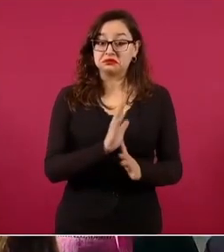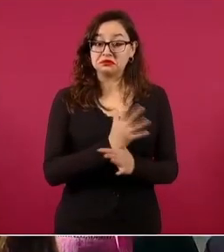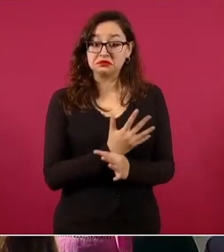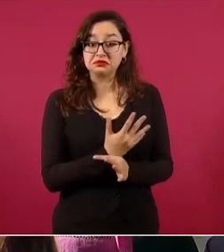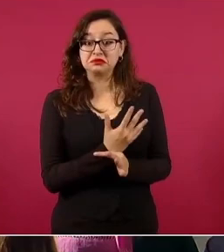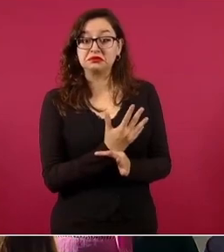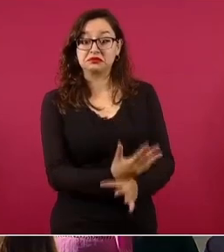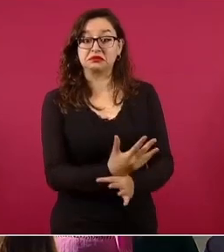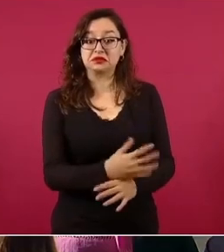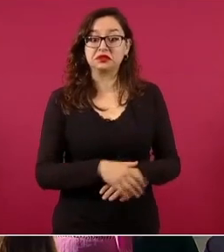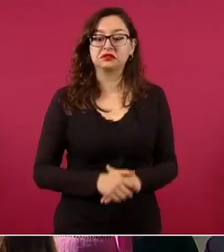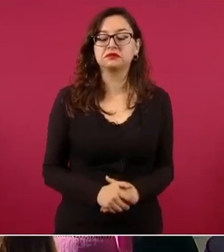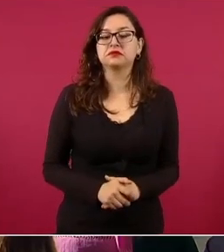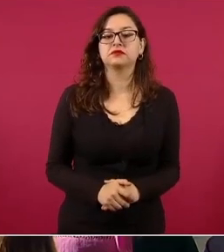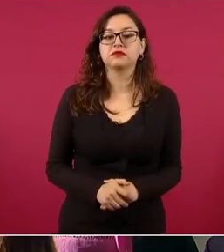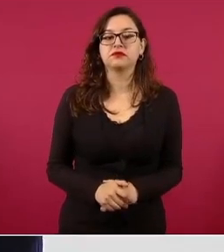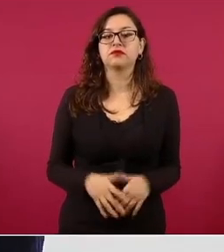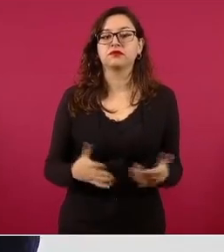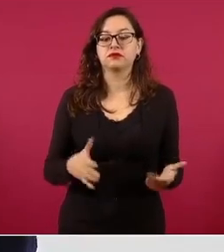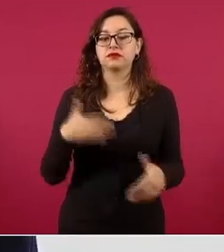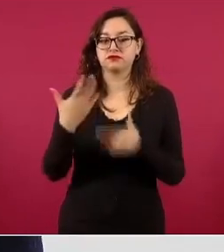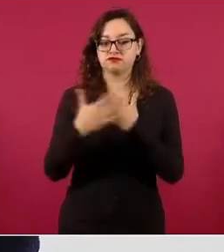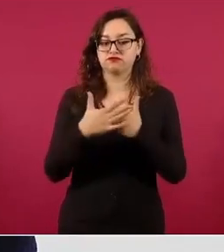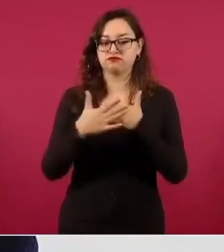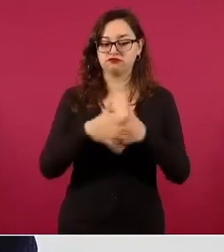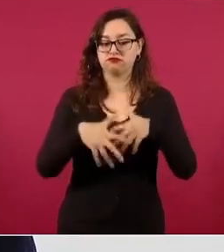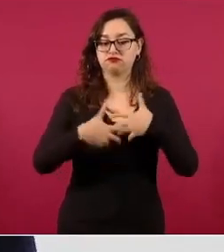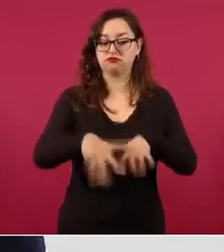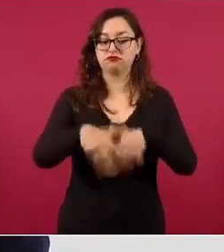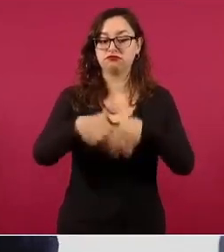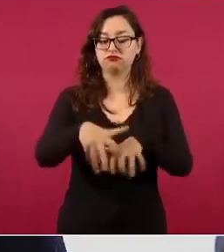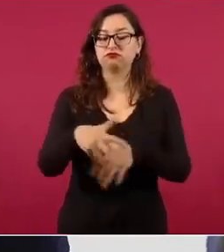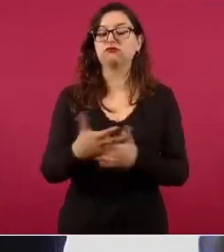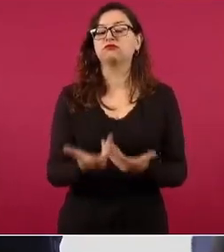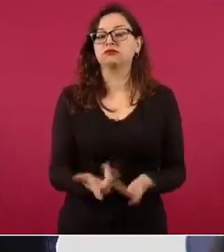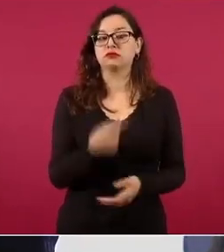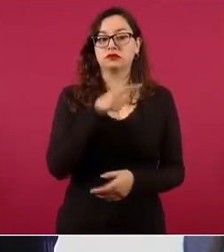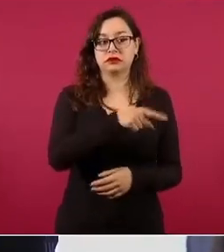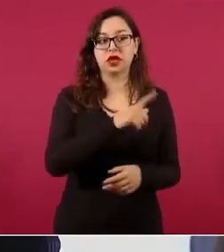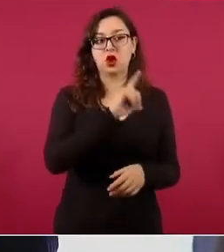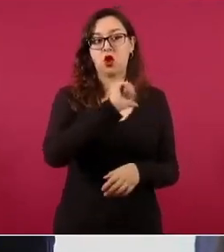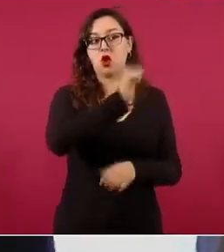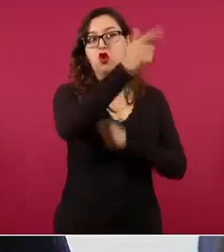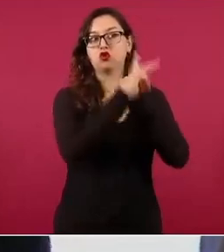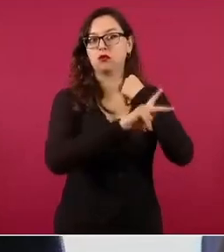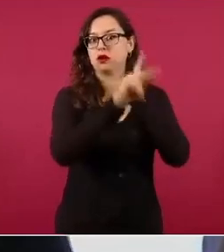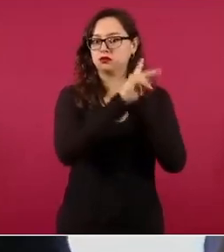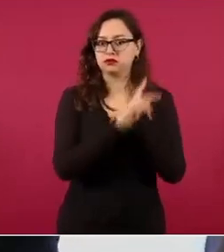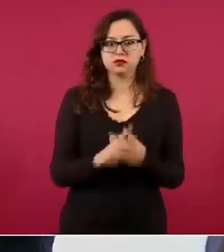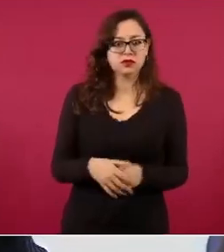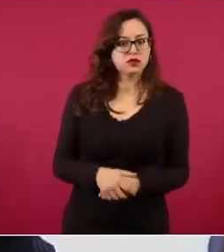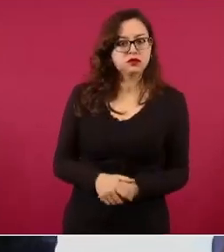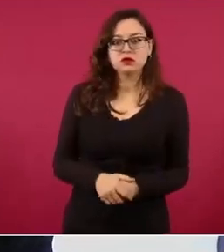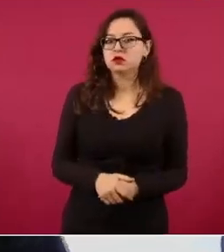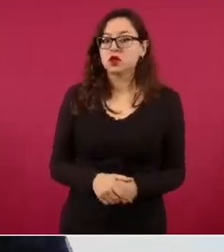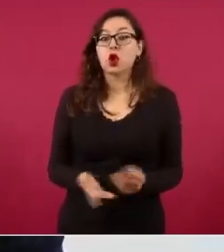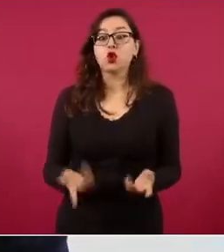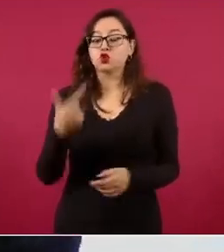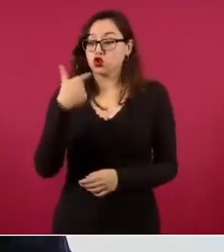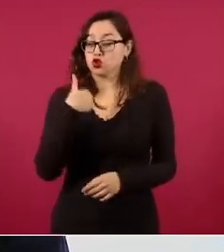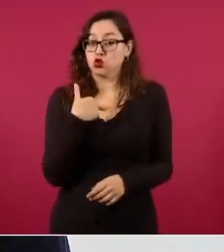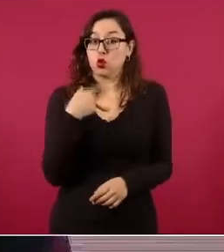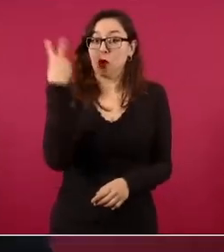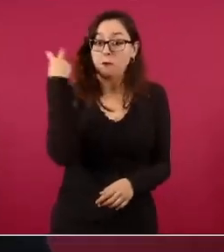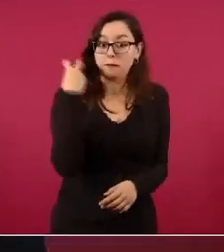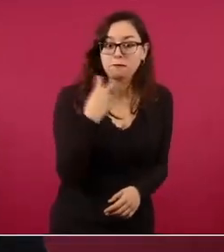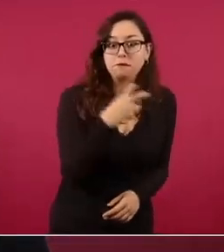estaría en el país durante la movilización del 13 de noviembre. Dijo, los detractores dicen que estaré fuera